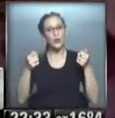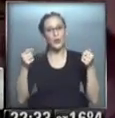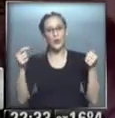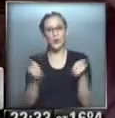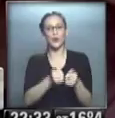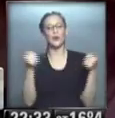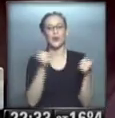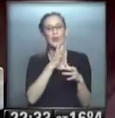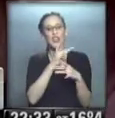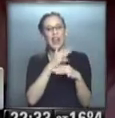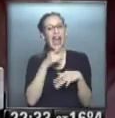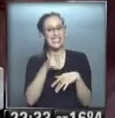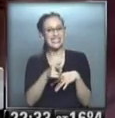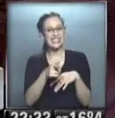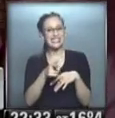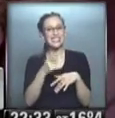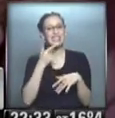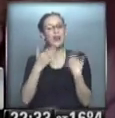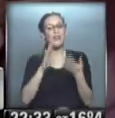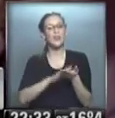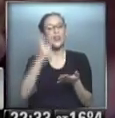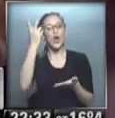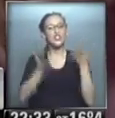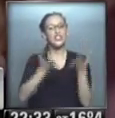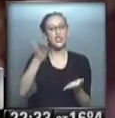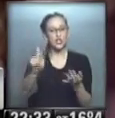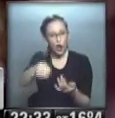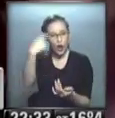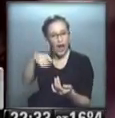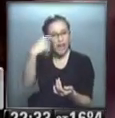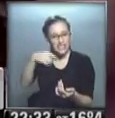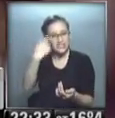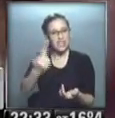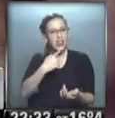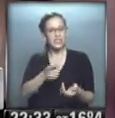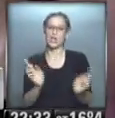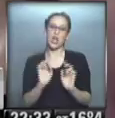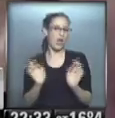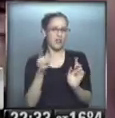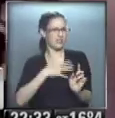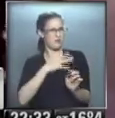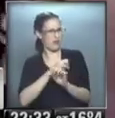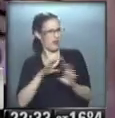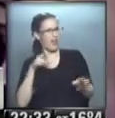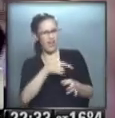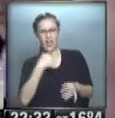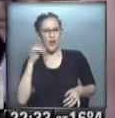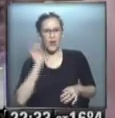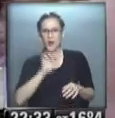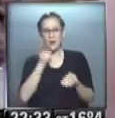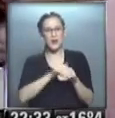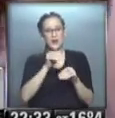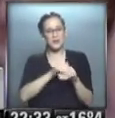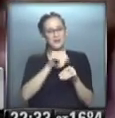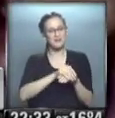bien, de 2 kilos, no sé de qué cosa. Bueno, quiero decir que es un operativo totalmente frustrado el que hicieron. Lo que se